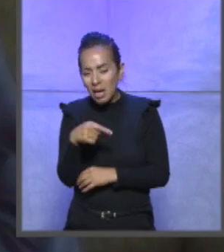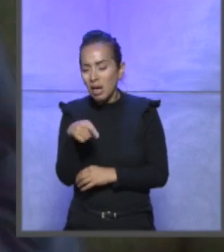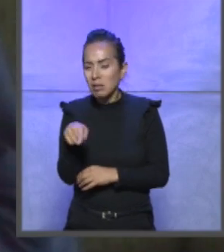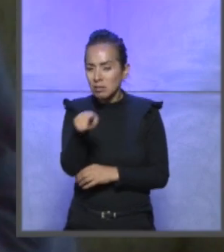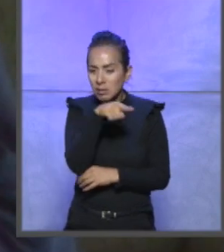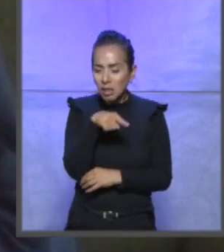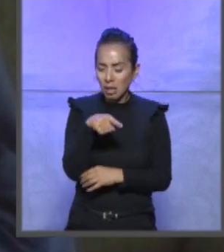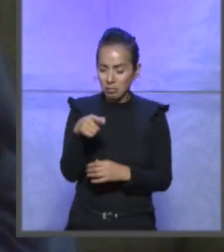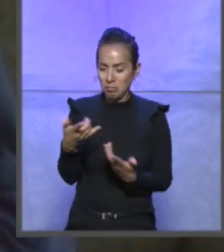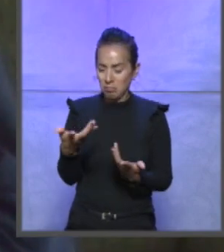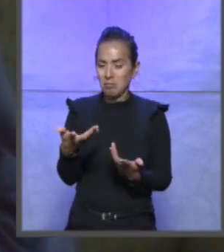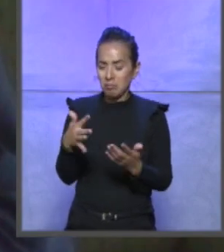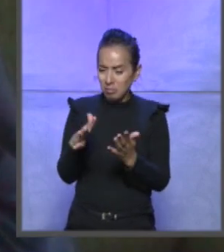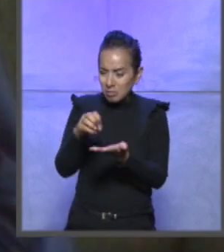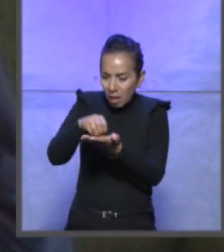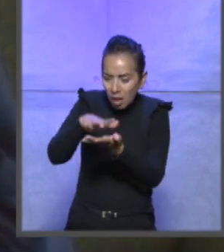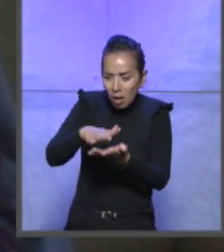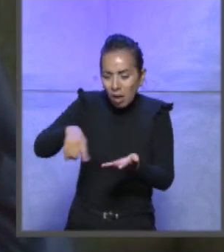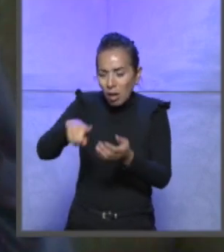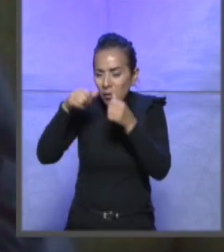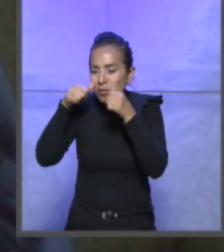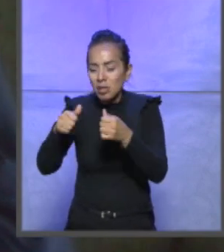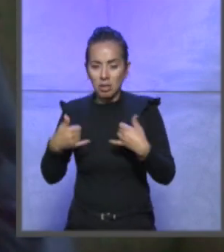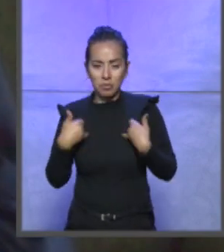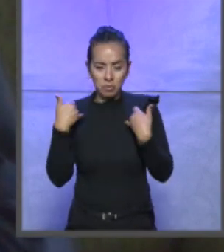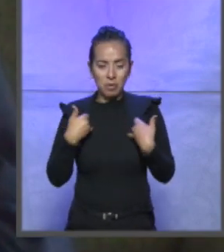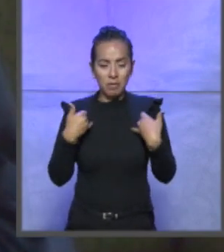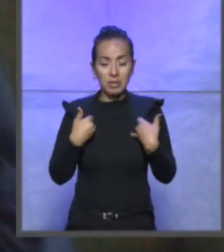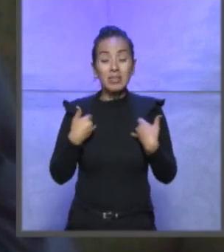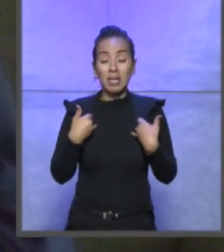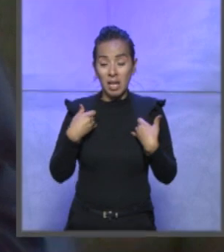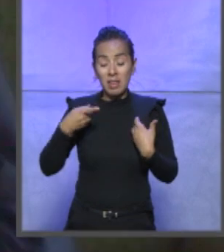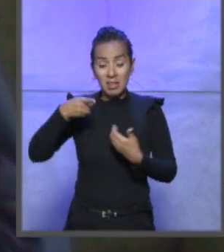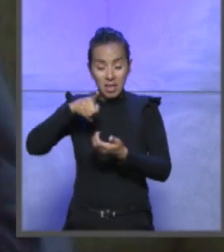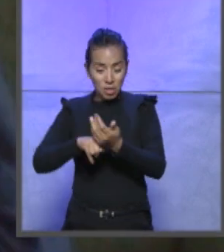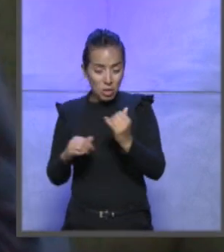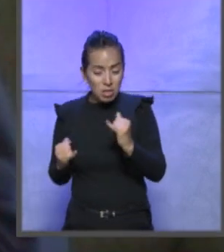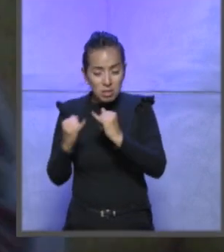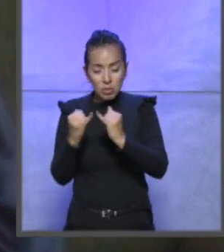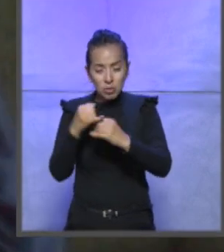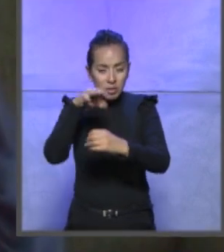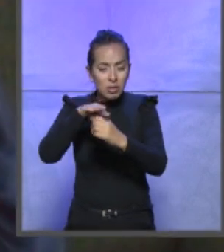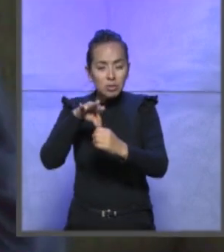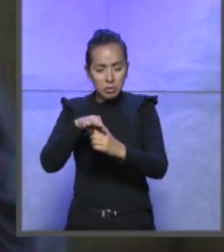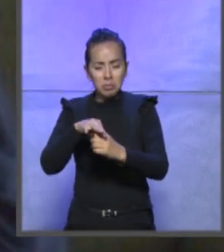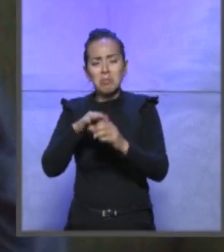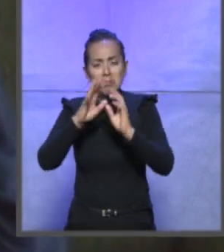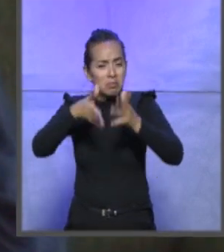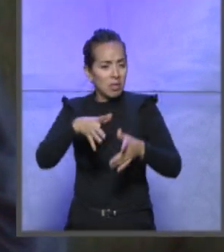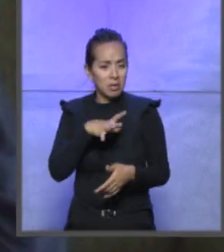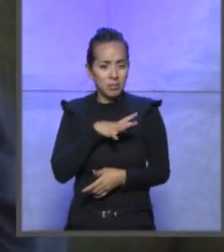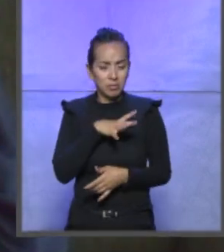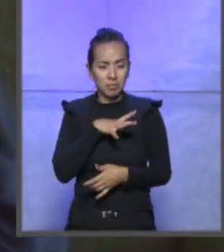visibilidad y en lo que hemos trabajado ampliamente las instituciones electorales y que ya existe y